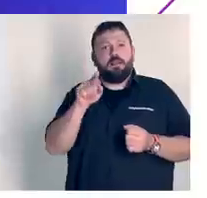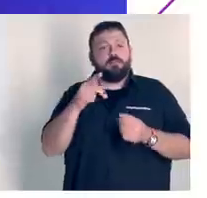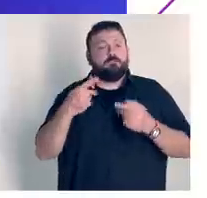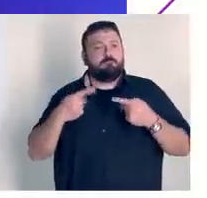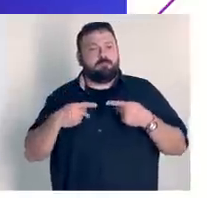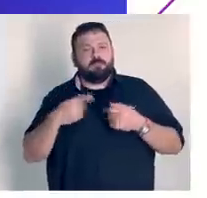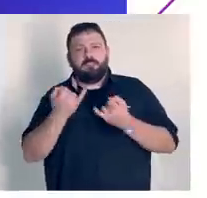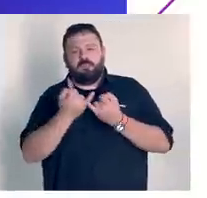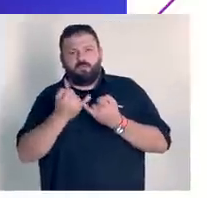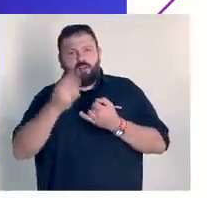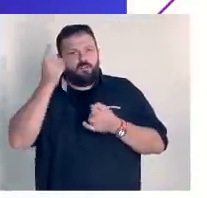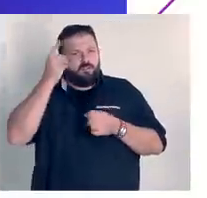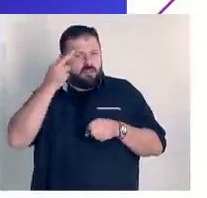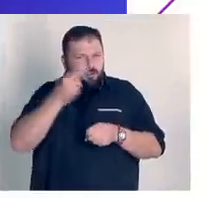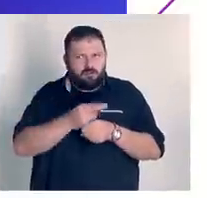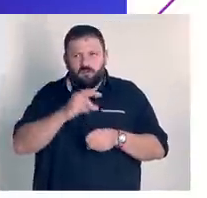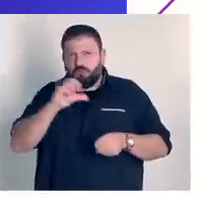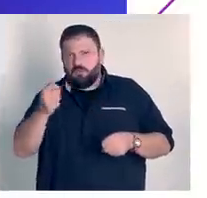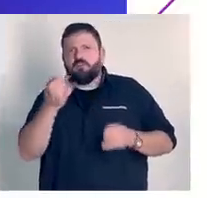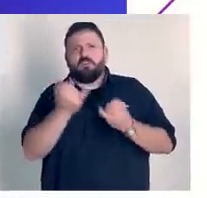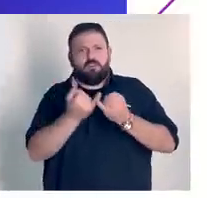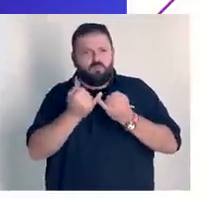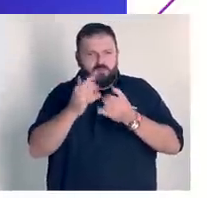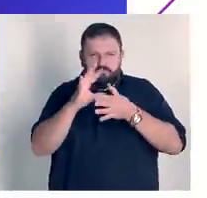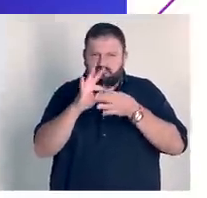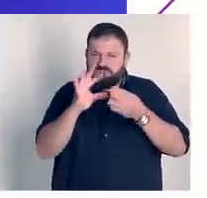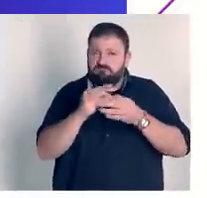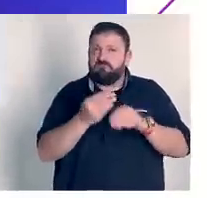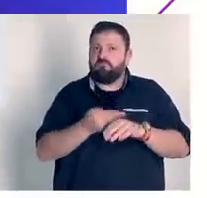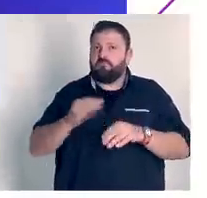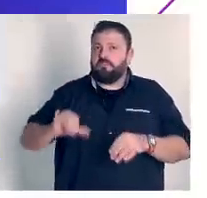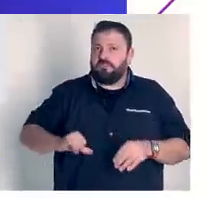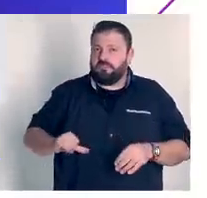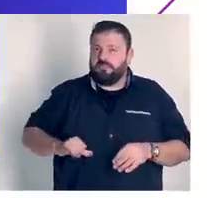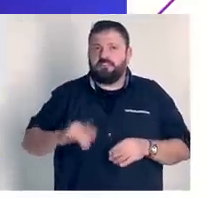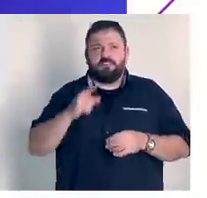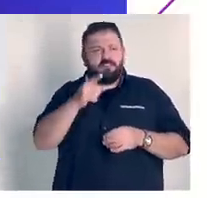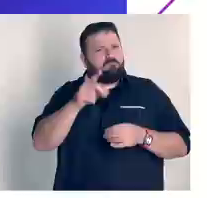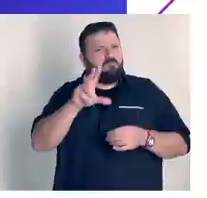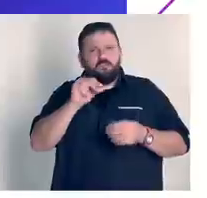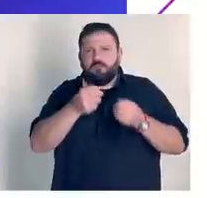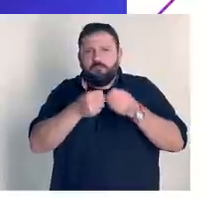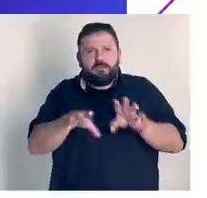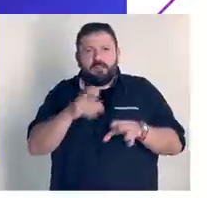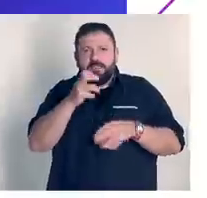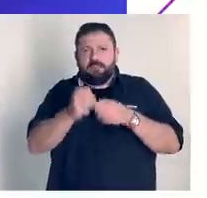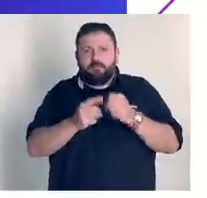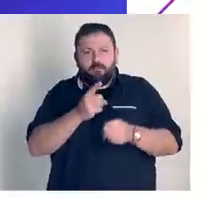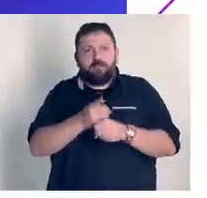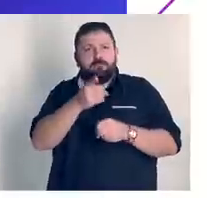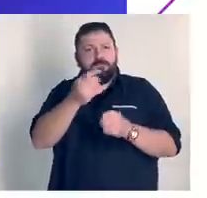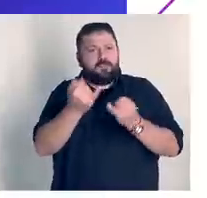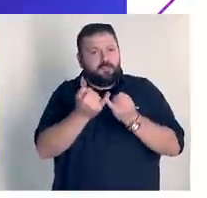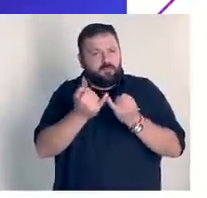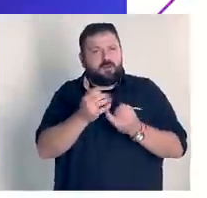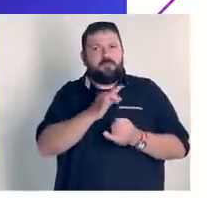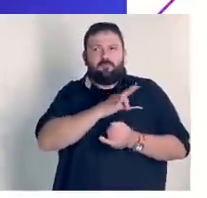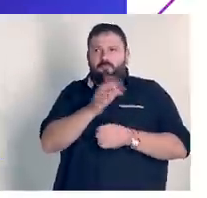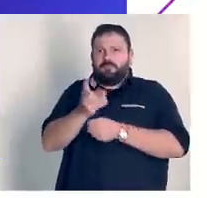director ejecutivo de manufactura, que va a estar ahí dando una charla muy interesante. No se la pueden perder y sería bueno que también inviten a su organización a